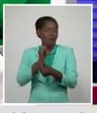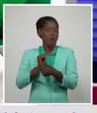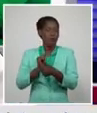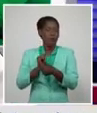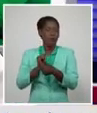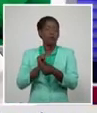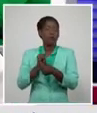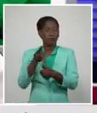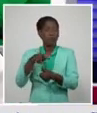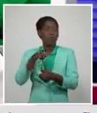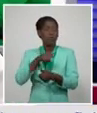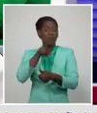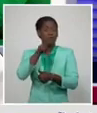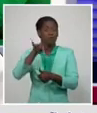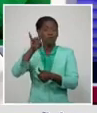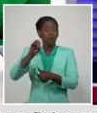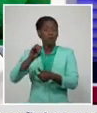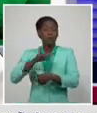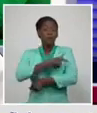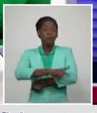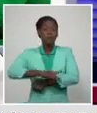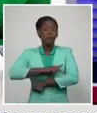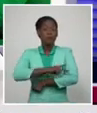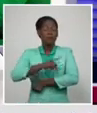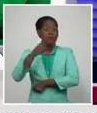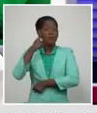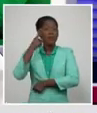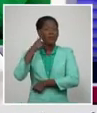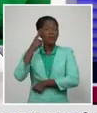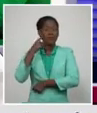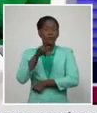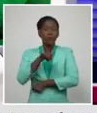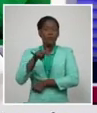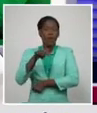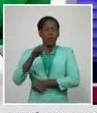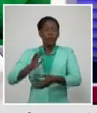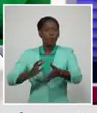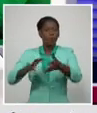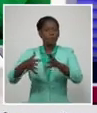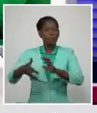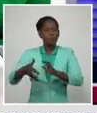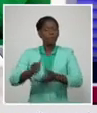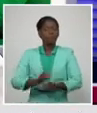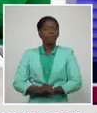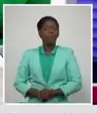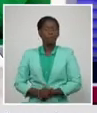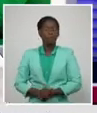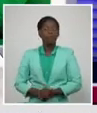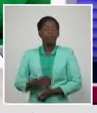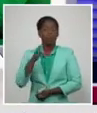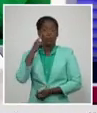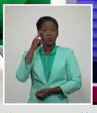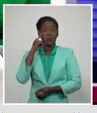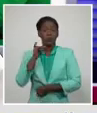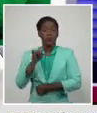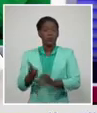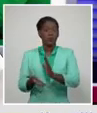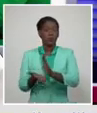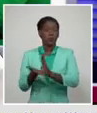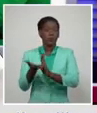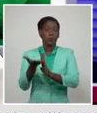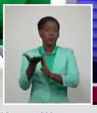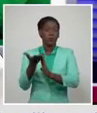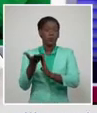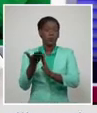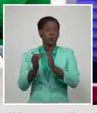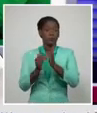que han estado informando casos de COVID-19, la cifra muy superior al 500.000 de